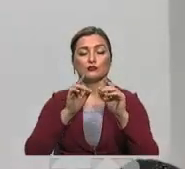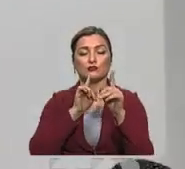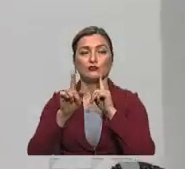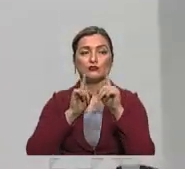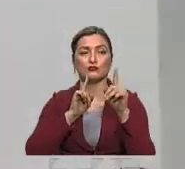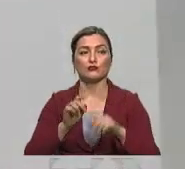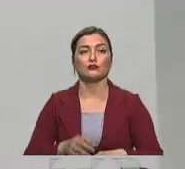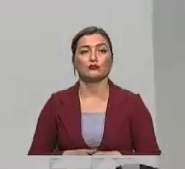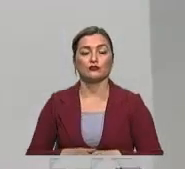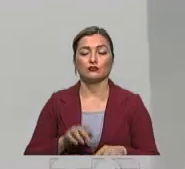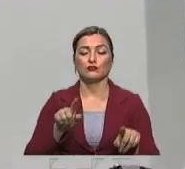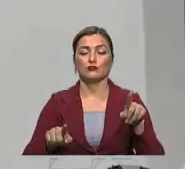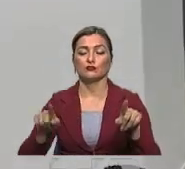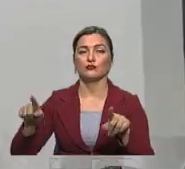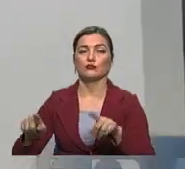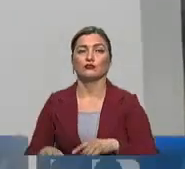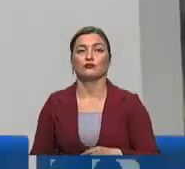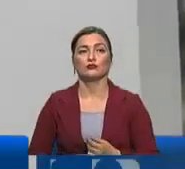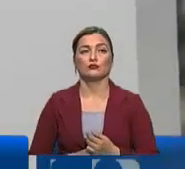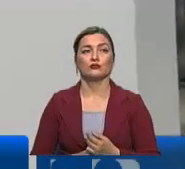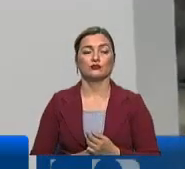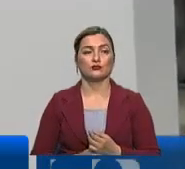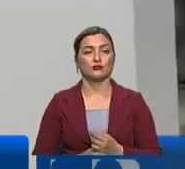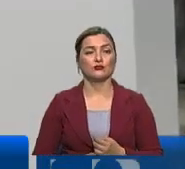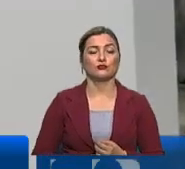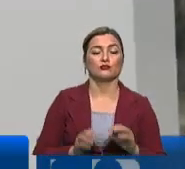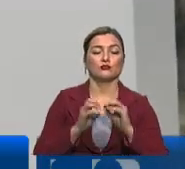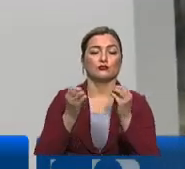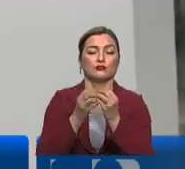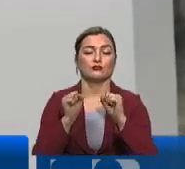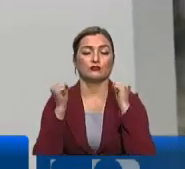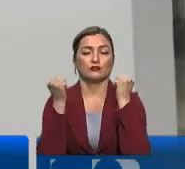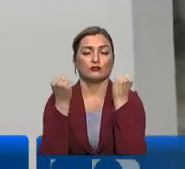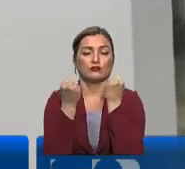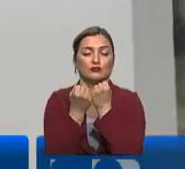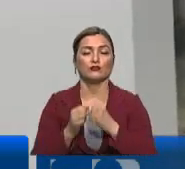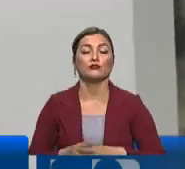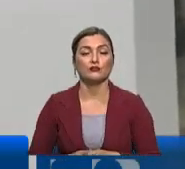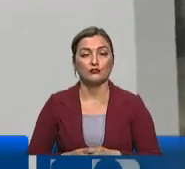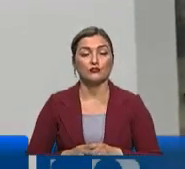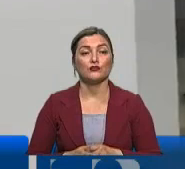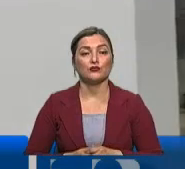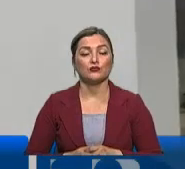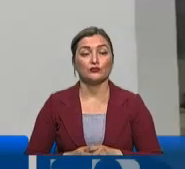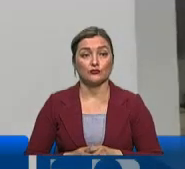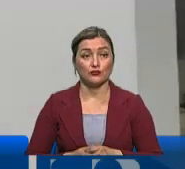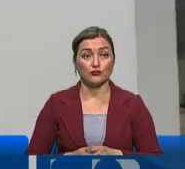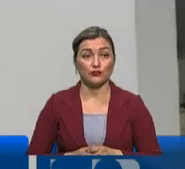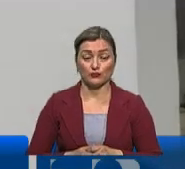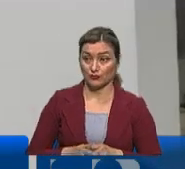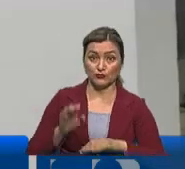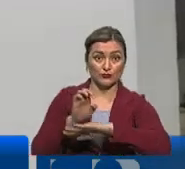diálogo con algunas de las organizaciones sociales que reiteradamente le están formulando al